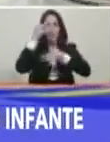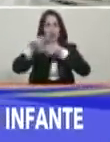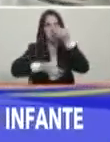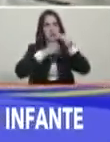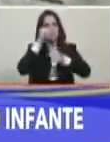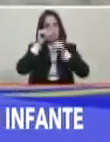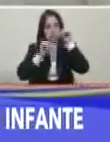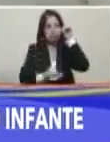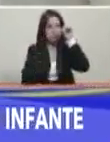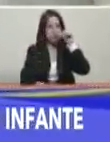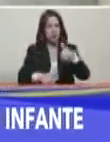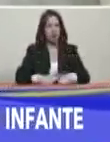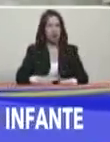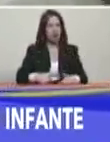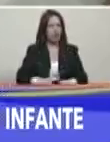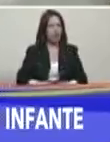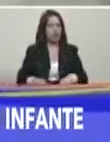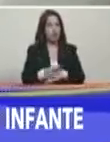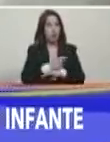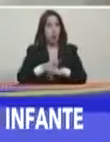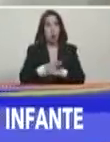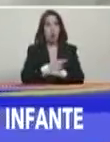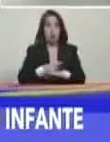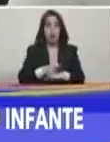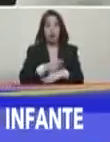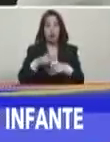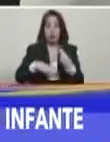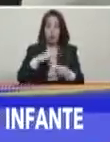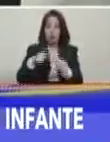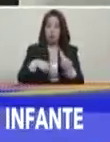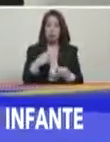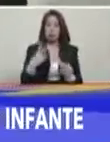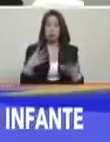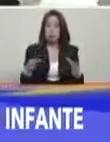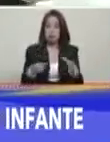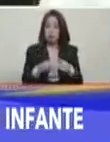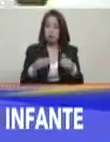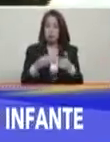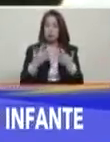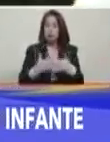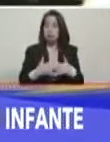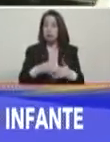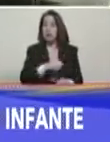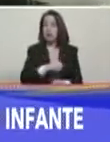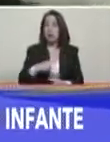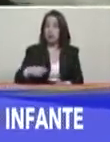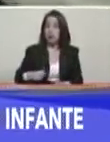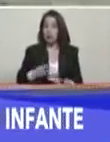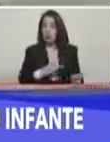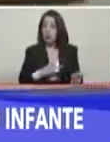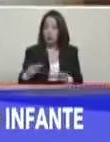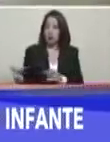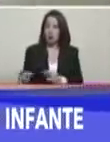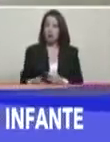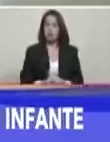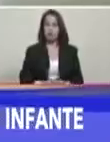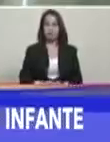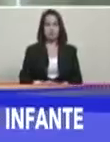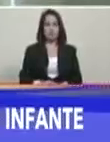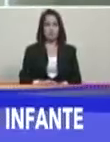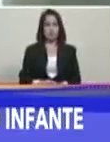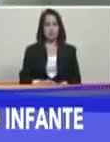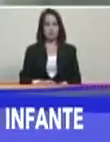venido haciendo, gobierno revolucionario, sector privado. Es una alianza estratégica. Adelante, Iván.